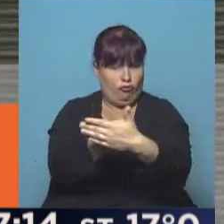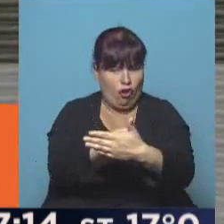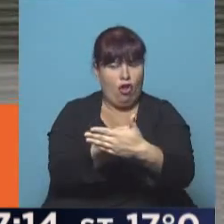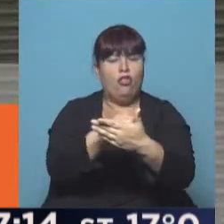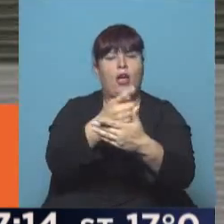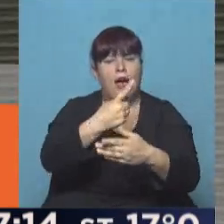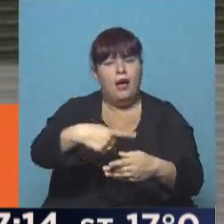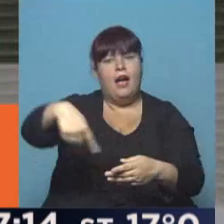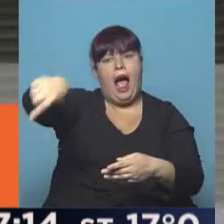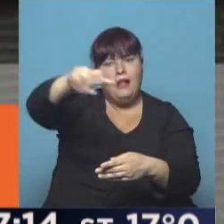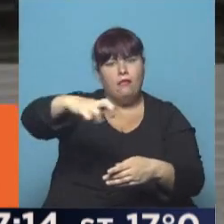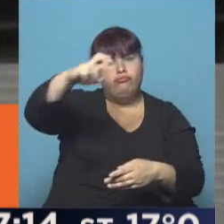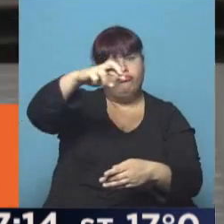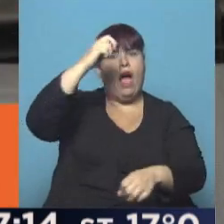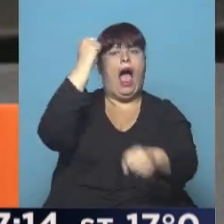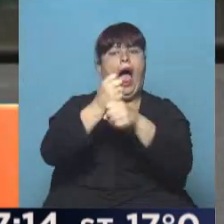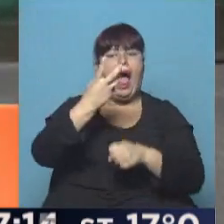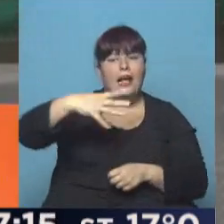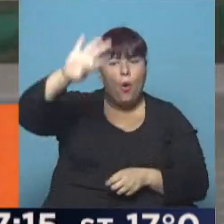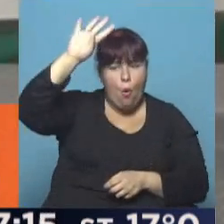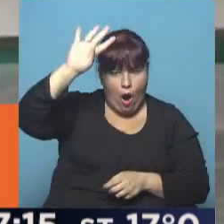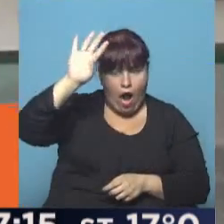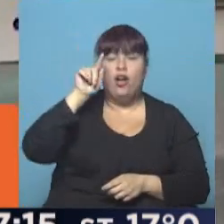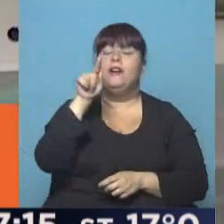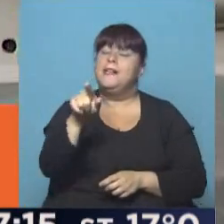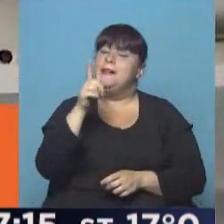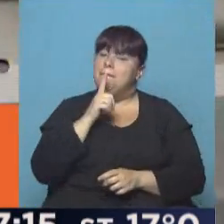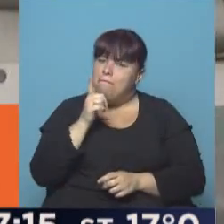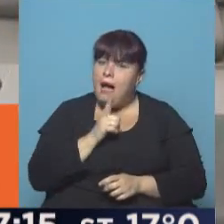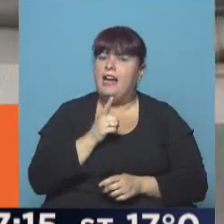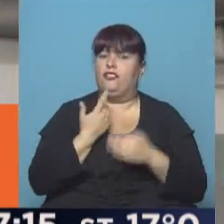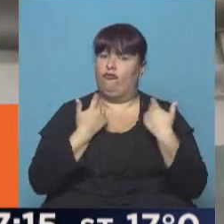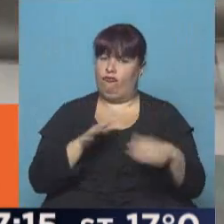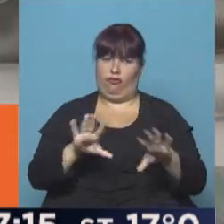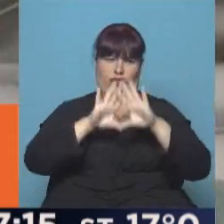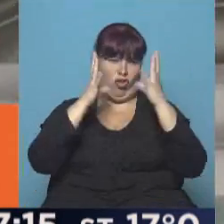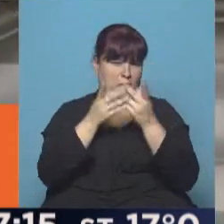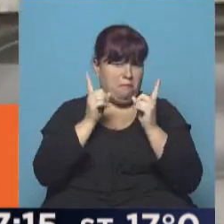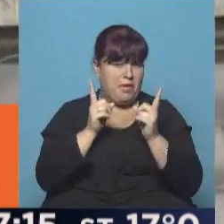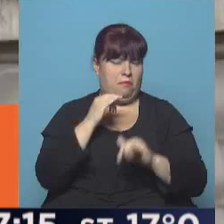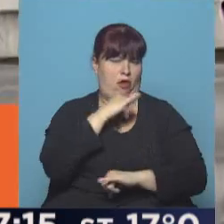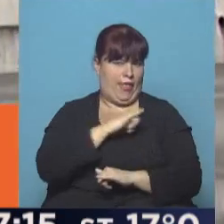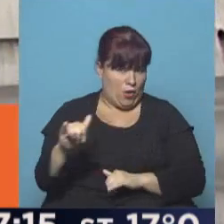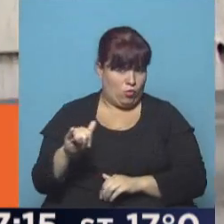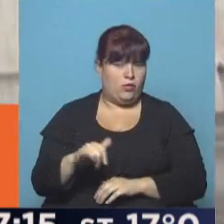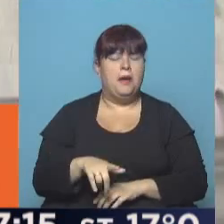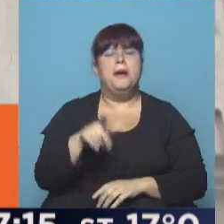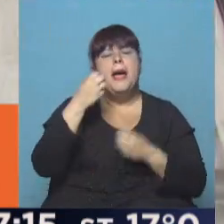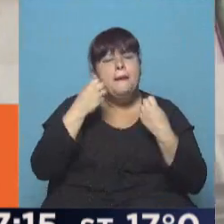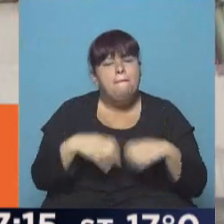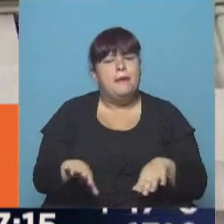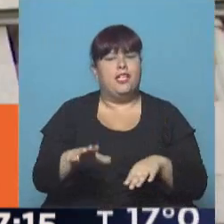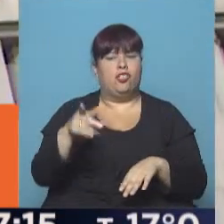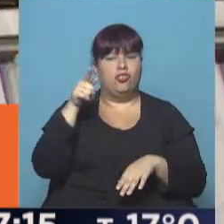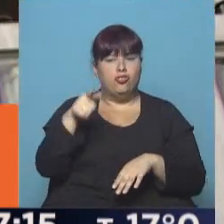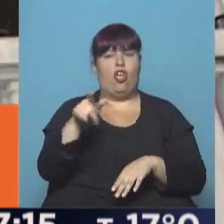sube por la planta trasera hasta este cuarto piso, donde presumiblemente habría ocurrido absolutamente todo lo que se está denunciando. Todo habría comenzado